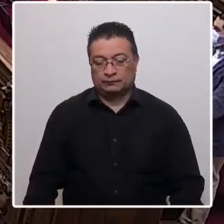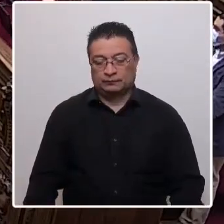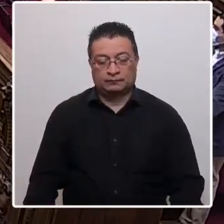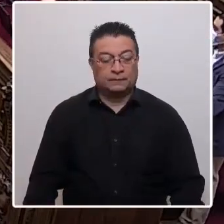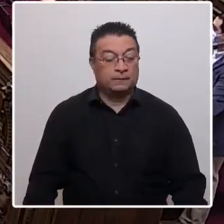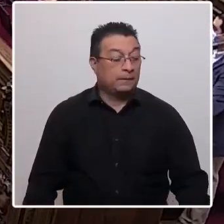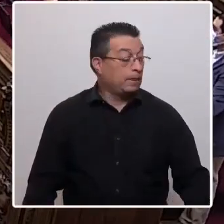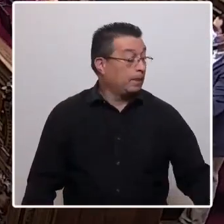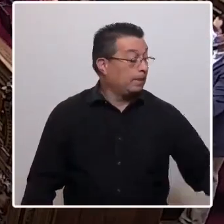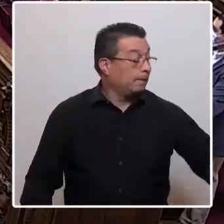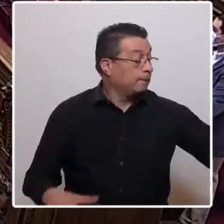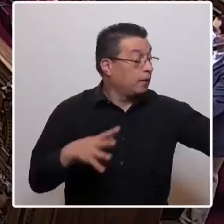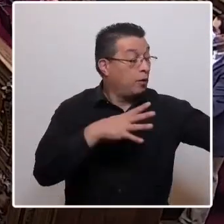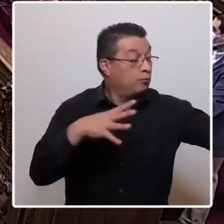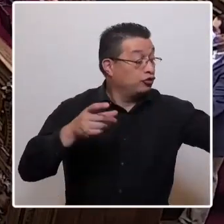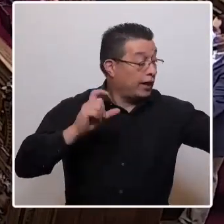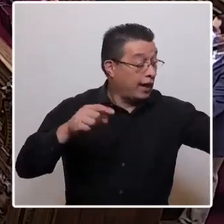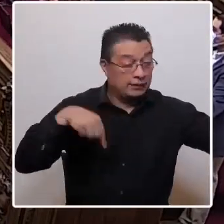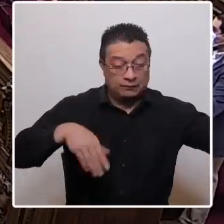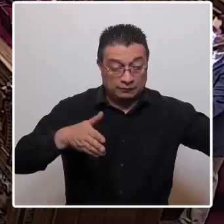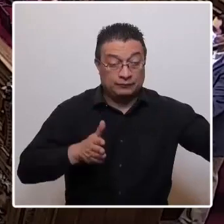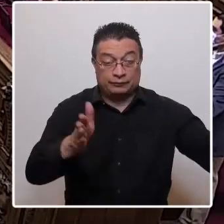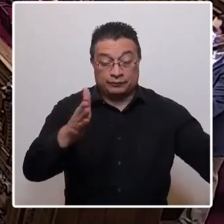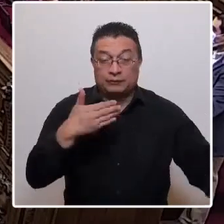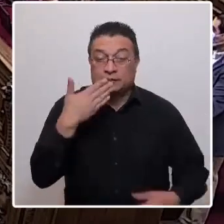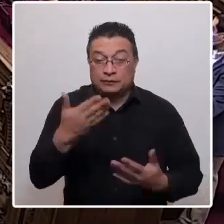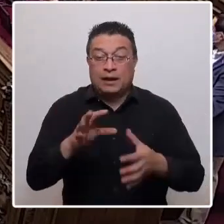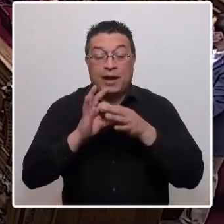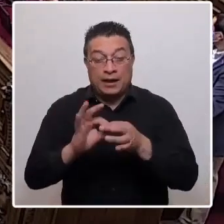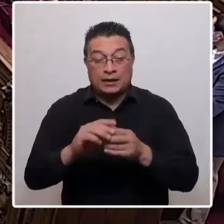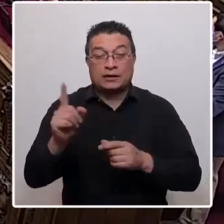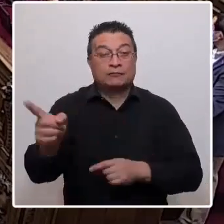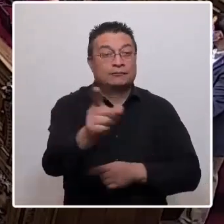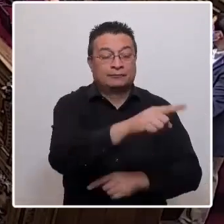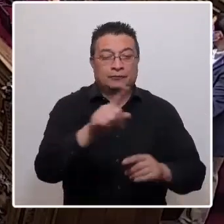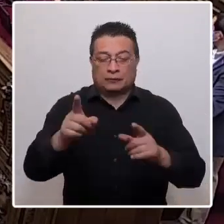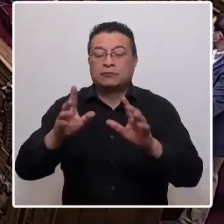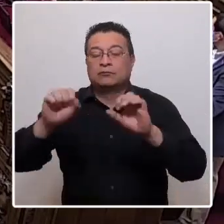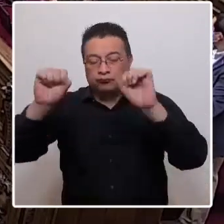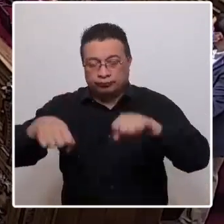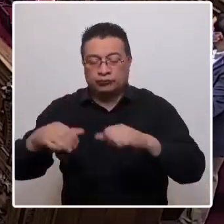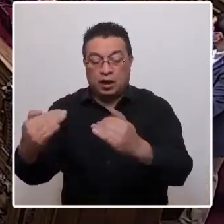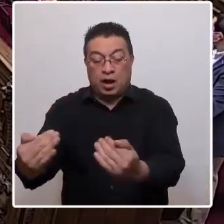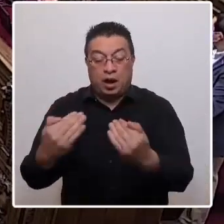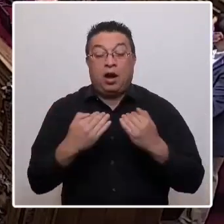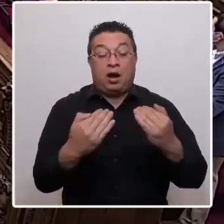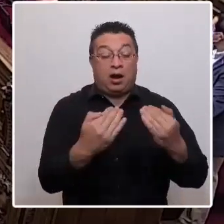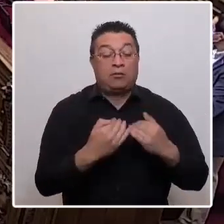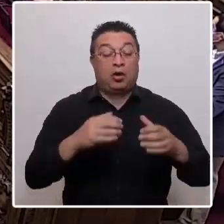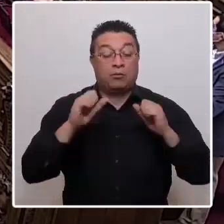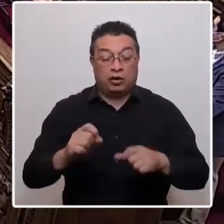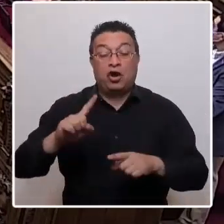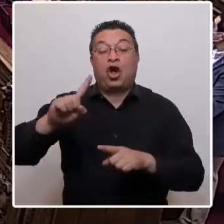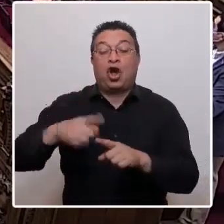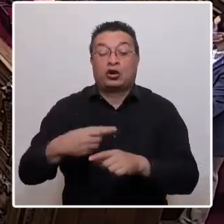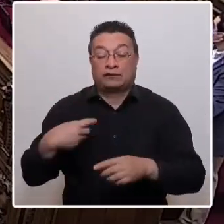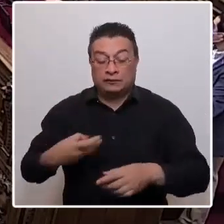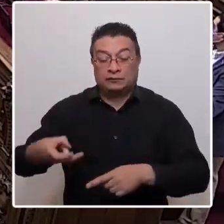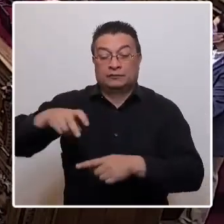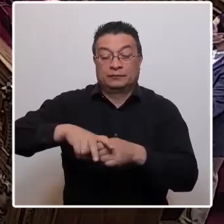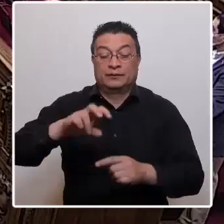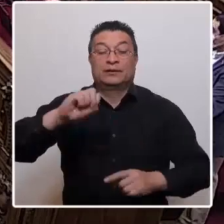Muchas gracias. Quiero partir agradeciendo a los colectivos que ratificaron su apoyo para que pudiésemos estar nuevamente en la